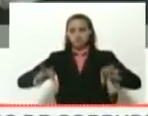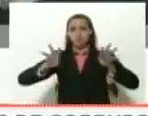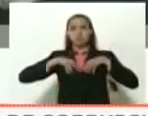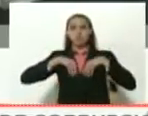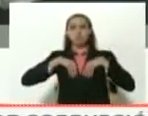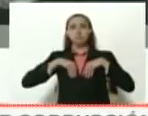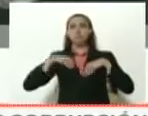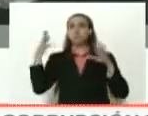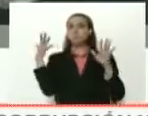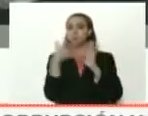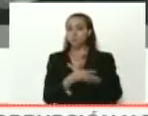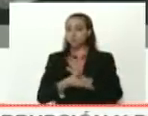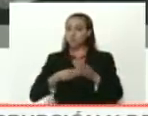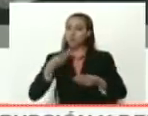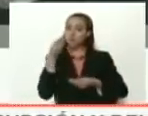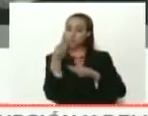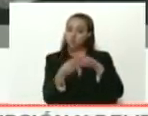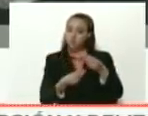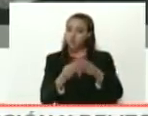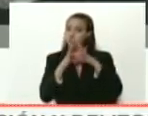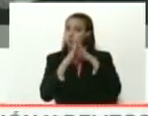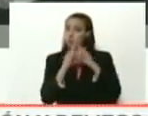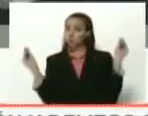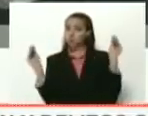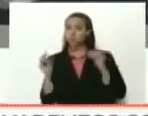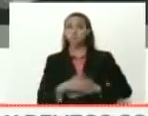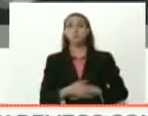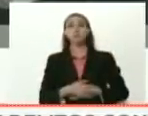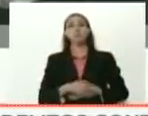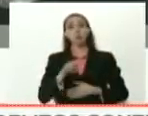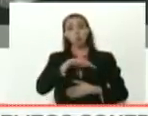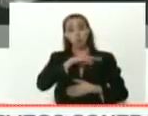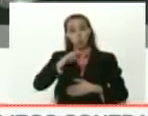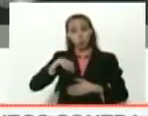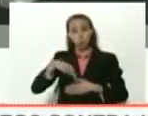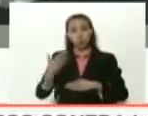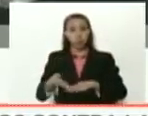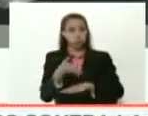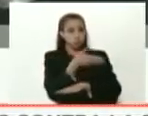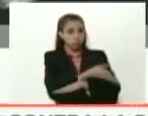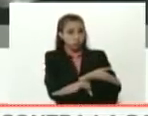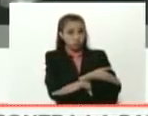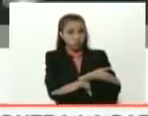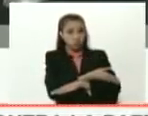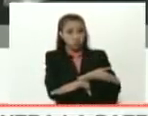plenamente lo que deben asumir. Estuvimos estos días